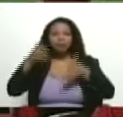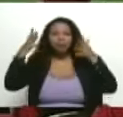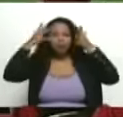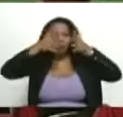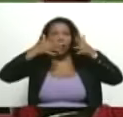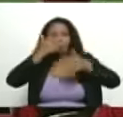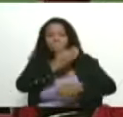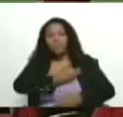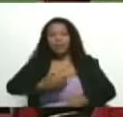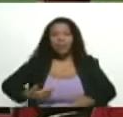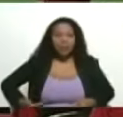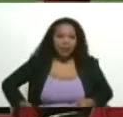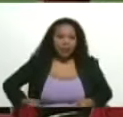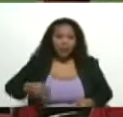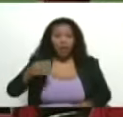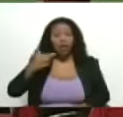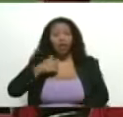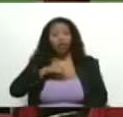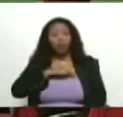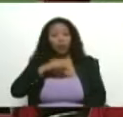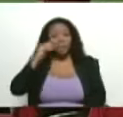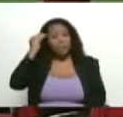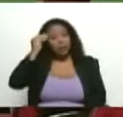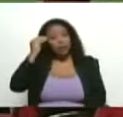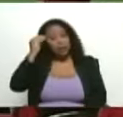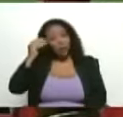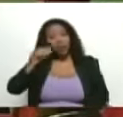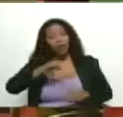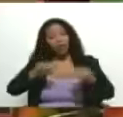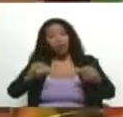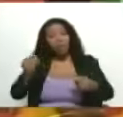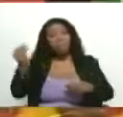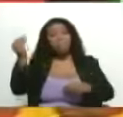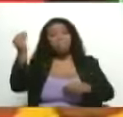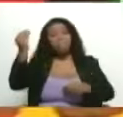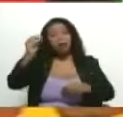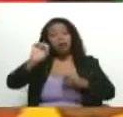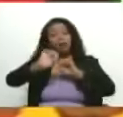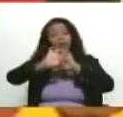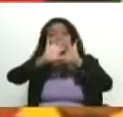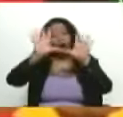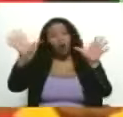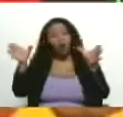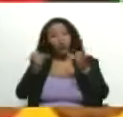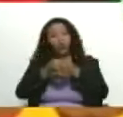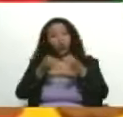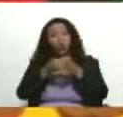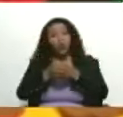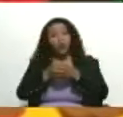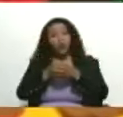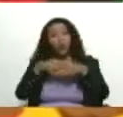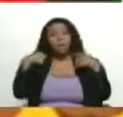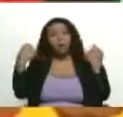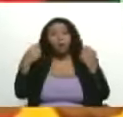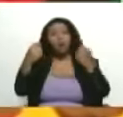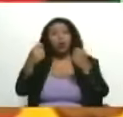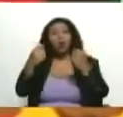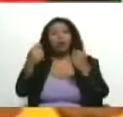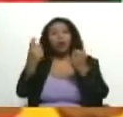y consideramos nosotros que el territorio más adecuado para una unidad popular para la paz es la